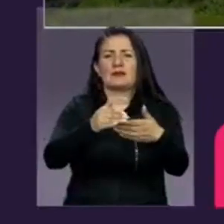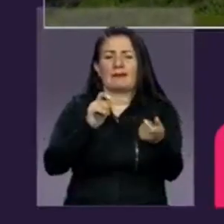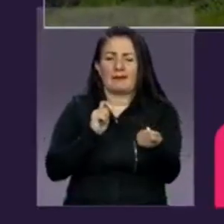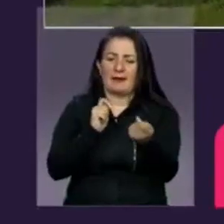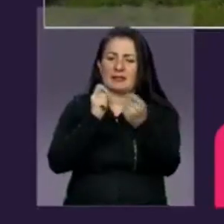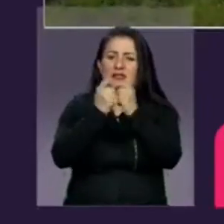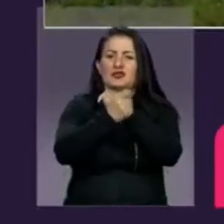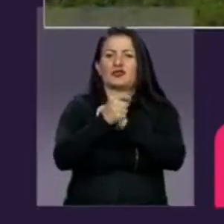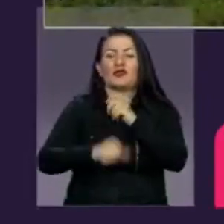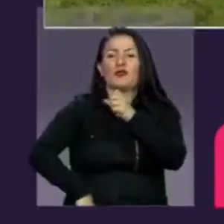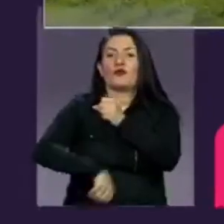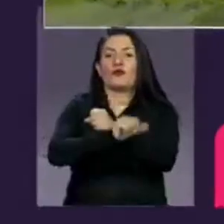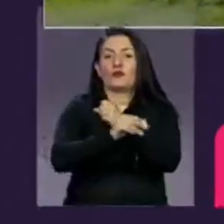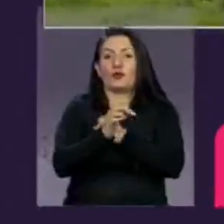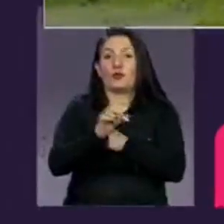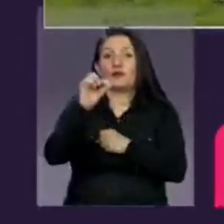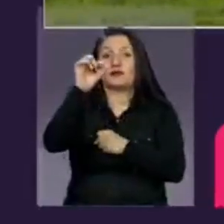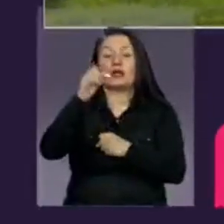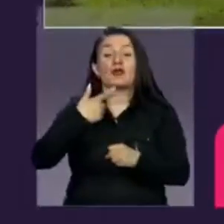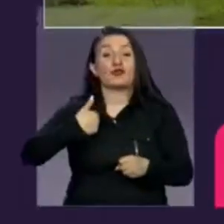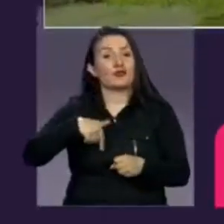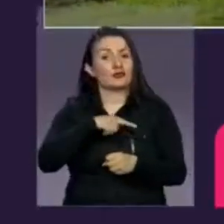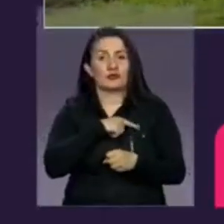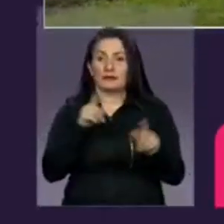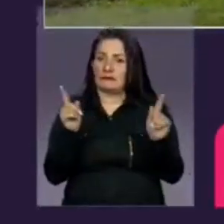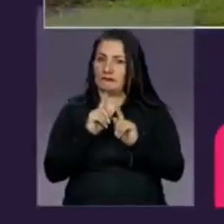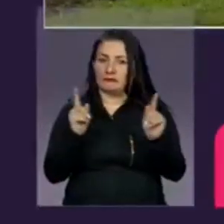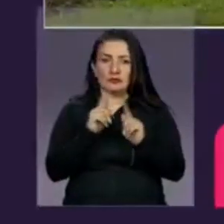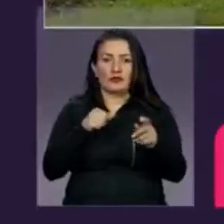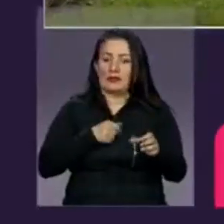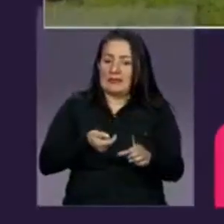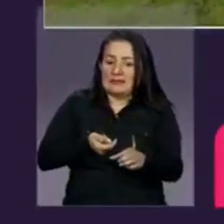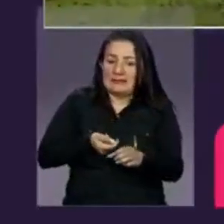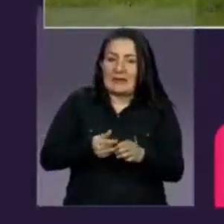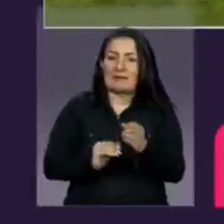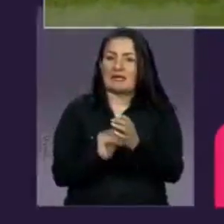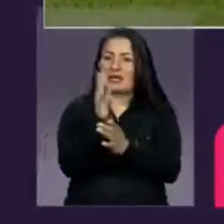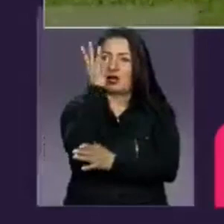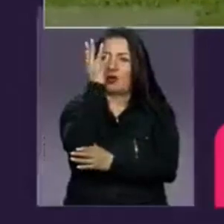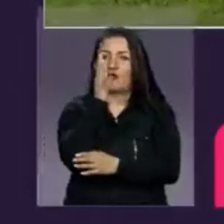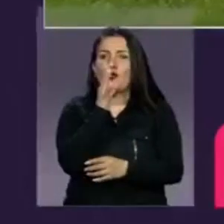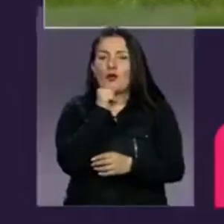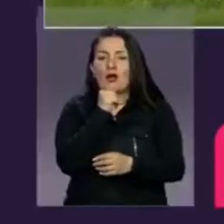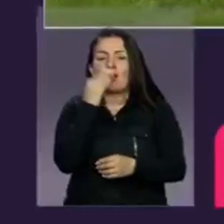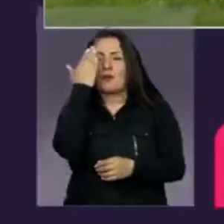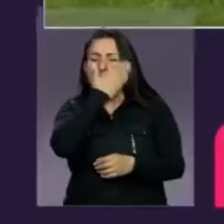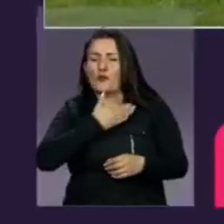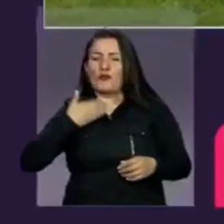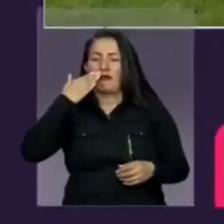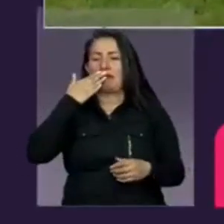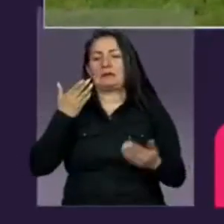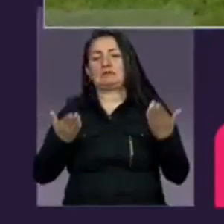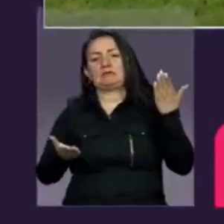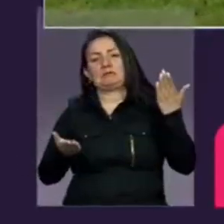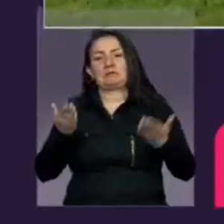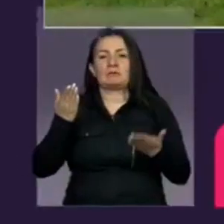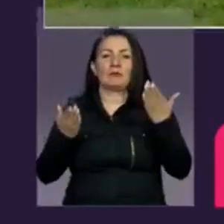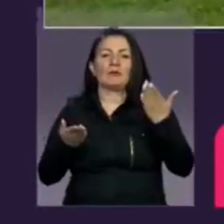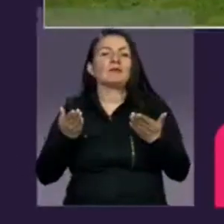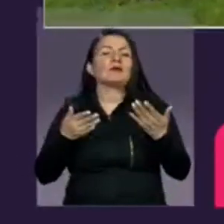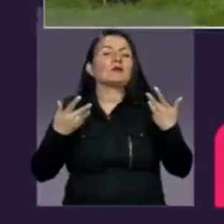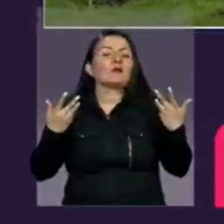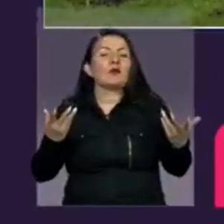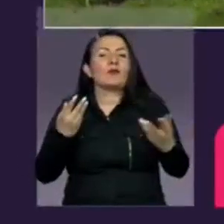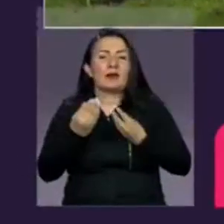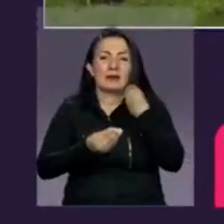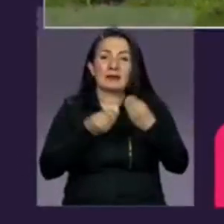fútbol profesional. El tema es que nosotros no tenemos semilleros, entonces ese aficionado a prueba es muy relativo. Entonces, ¿qué comenzó